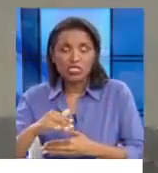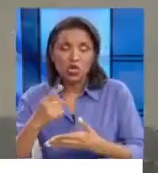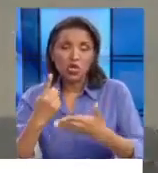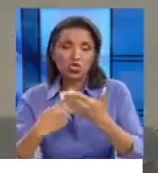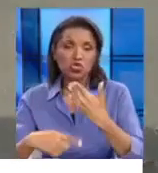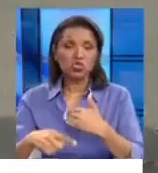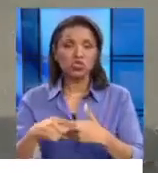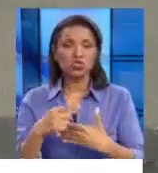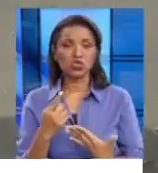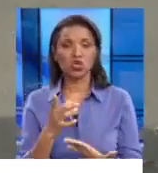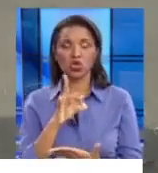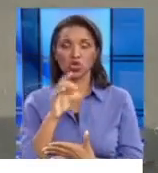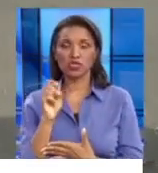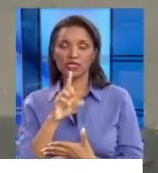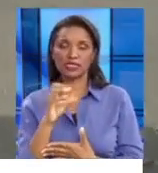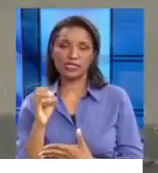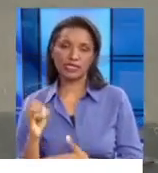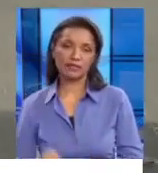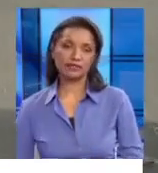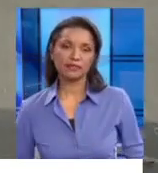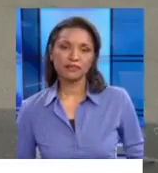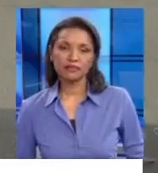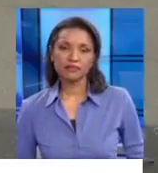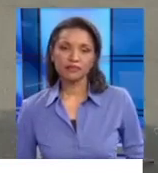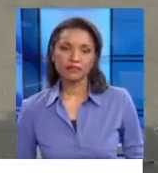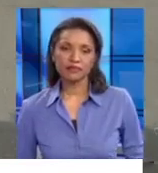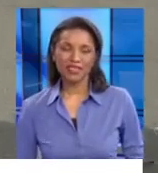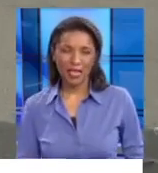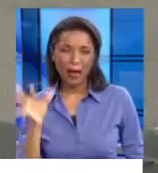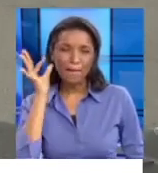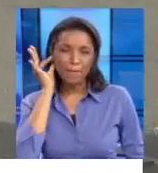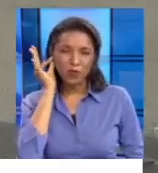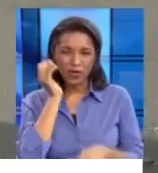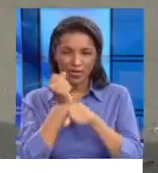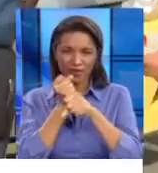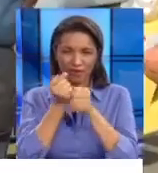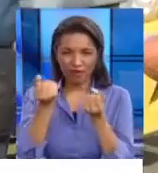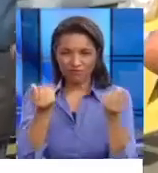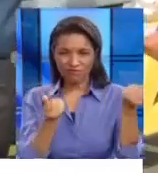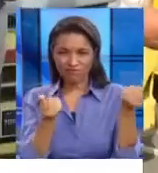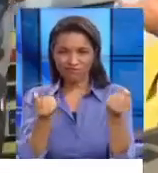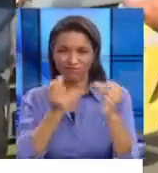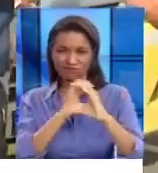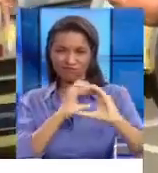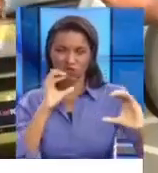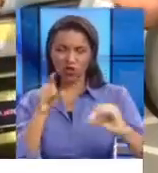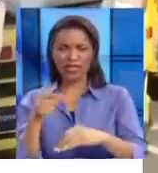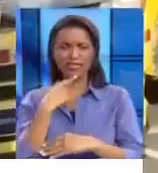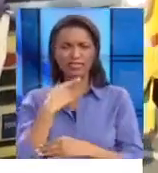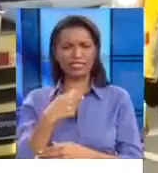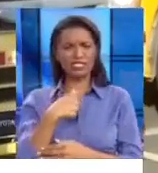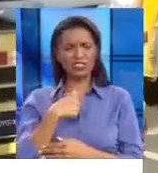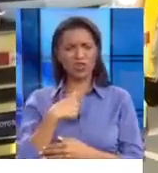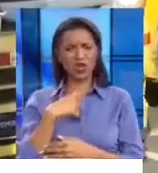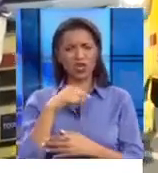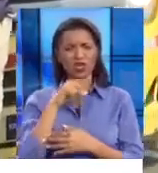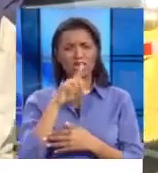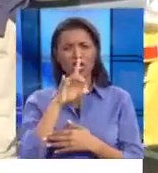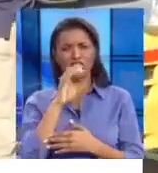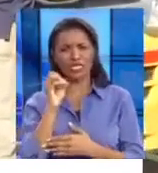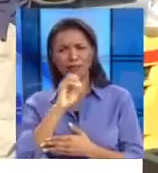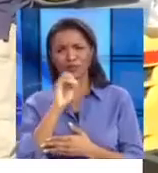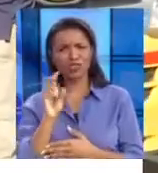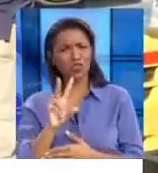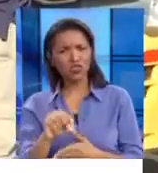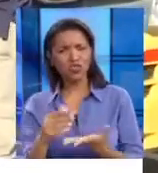Vemos de que nos quieren aplicar el 80%. Me parece injusto, sobre todo porque ya los niños